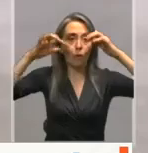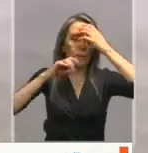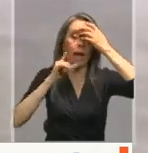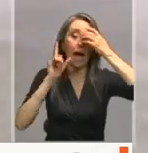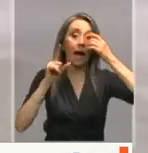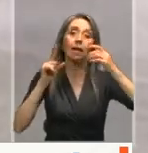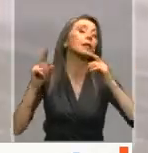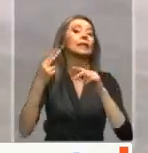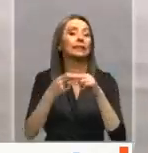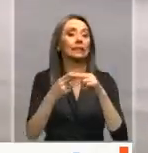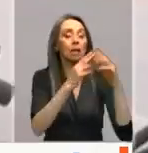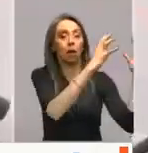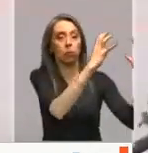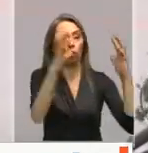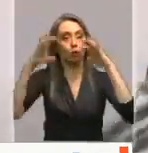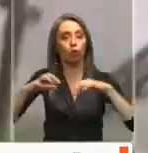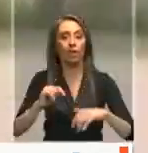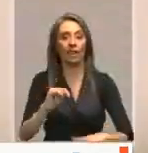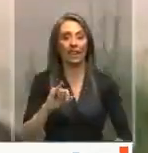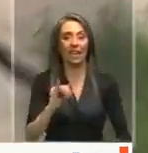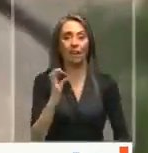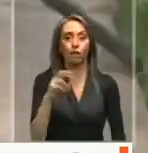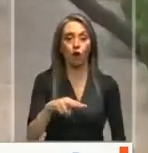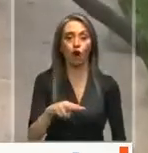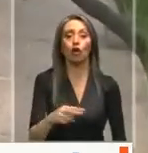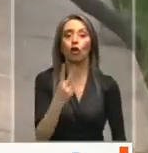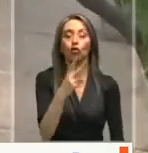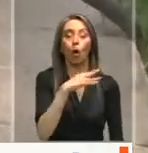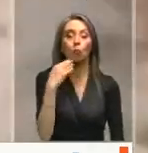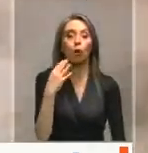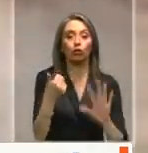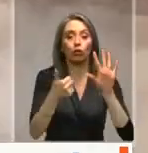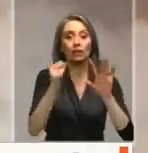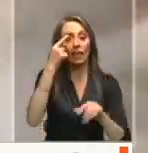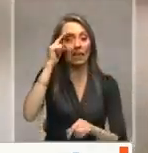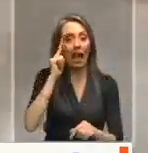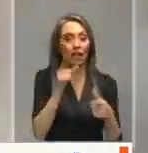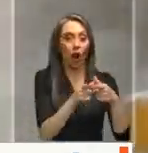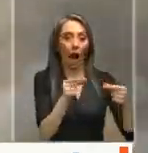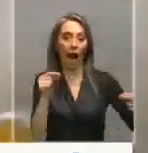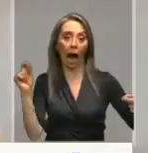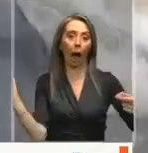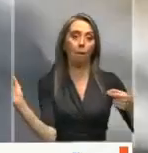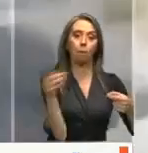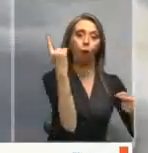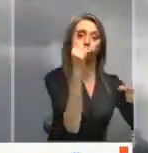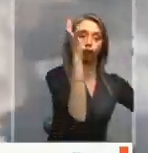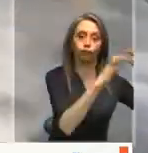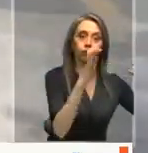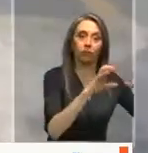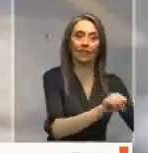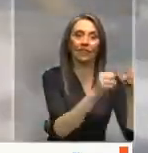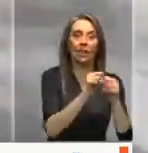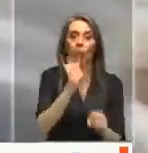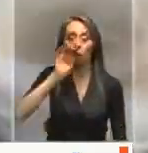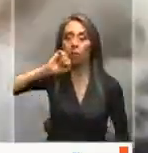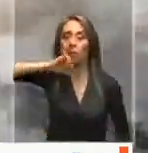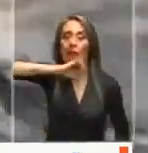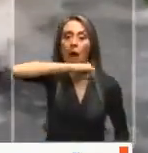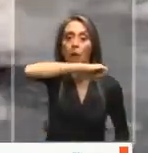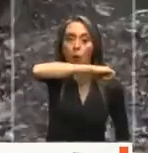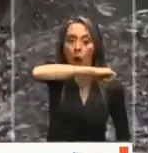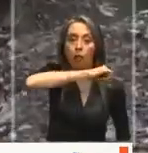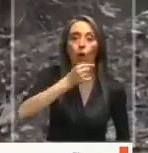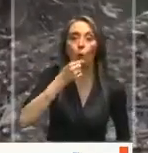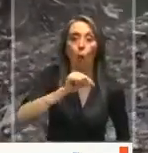El tifón Kanun dejó al menos 2 muertos y 60 heridos en su paso por Japón y provocó inundaciones y graves daños en Taiwán. En pocos días